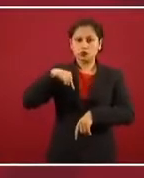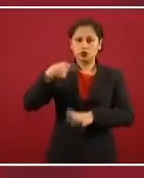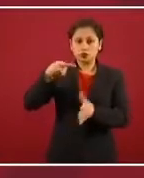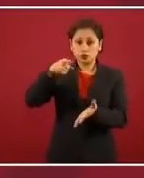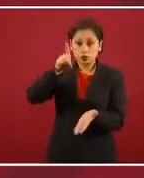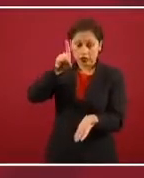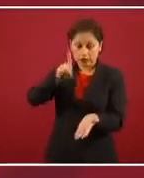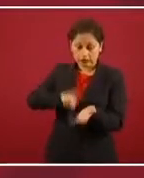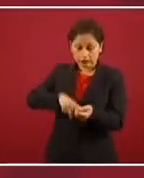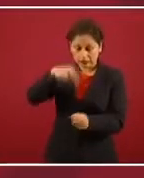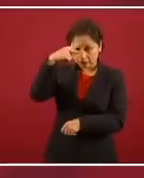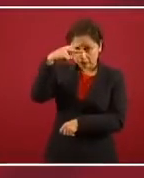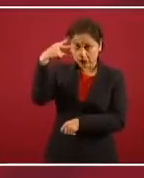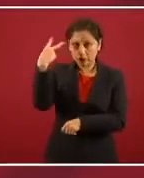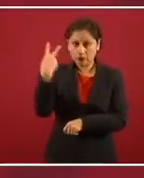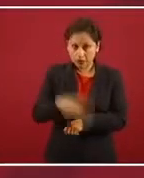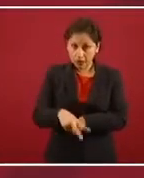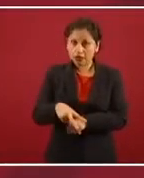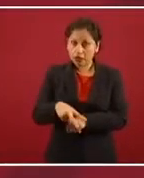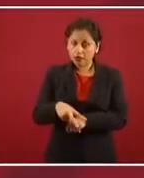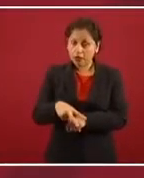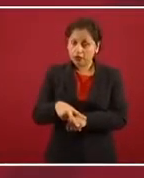el mercado interno,